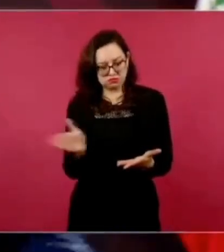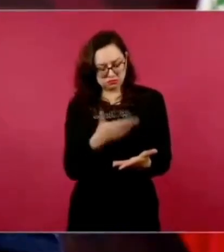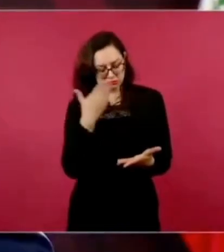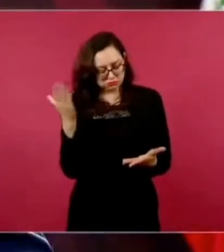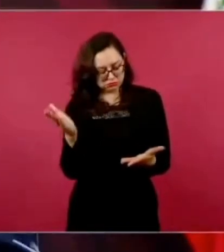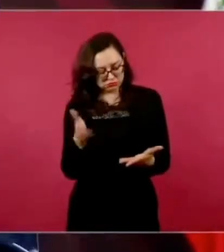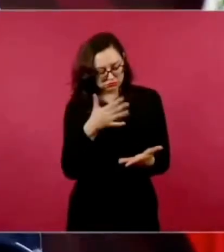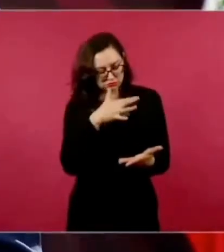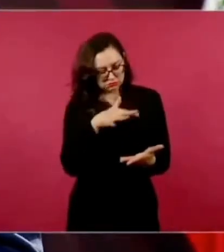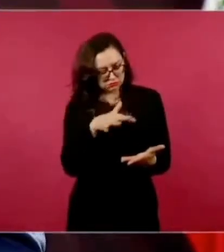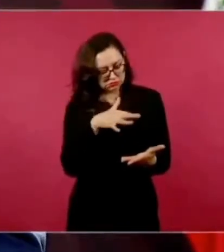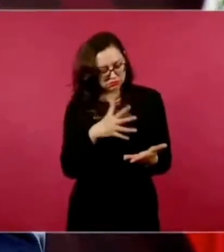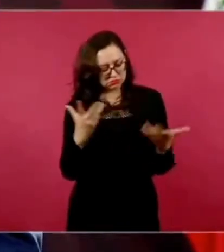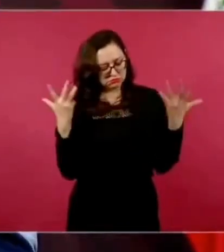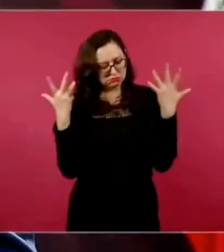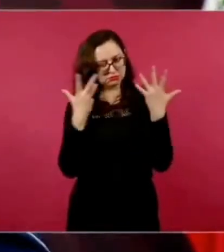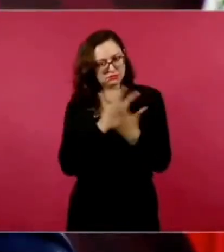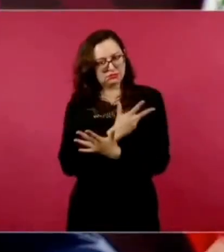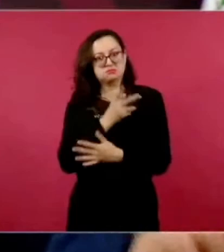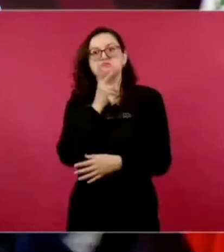petróleo